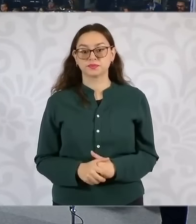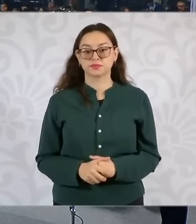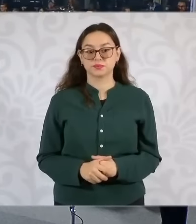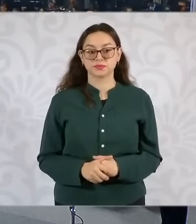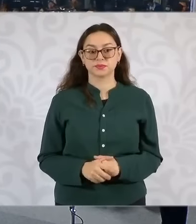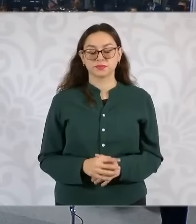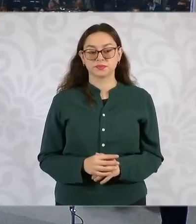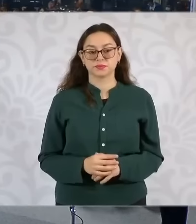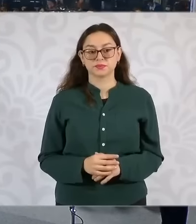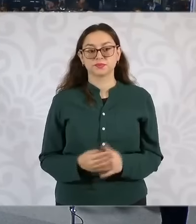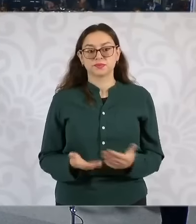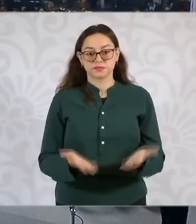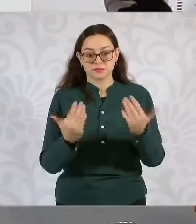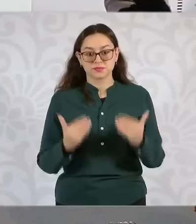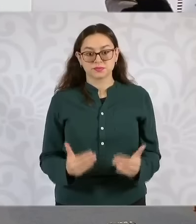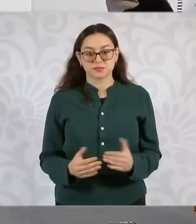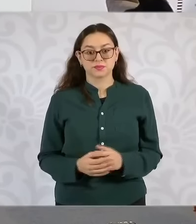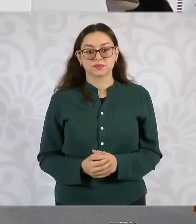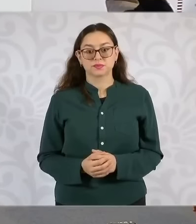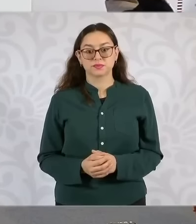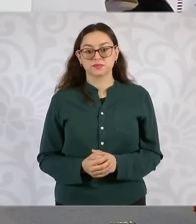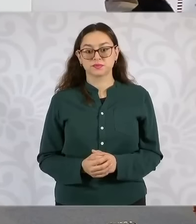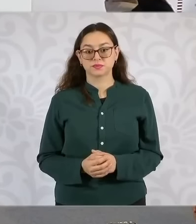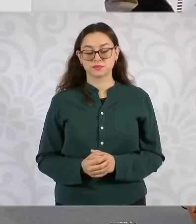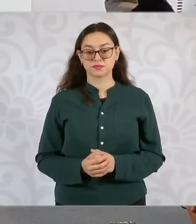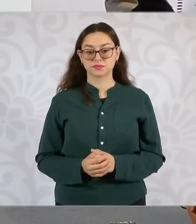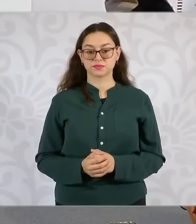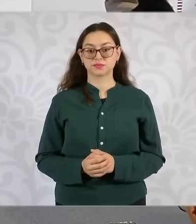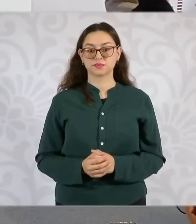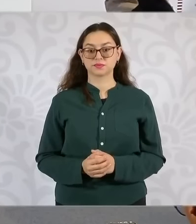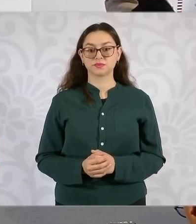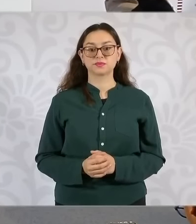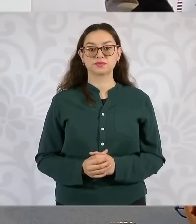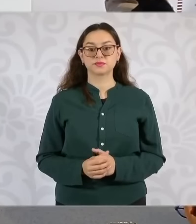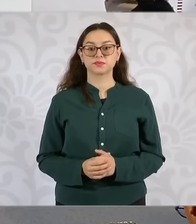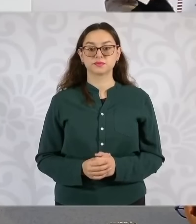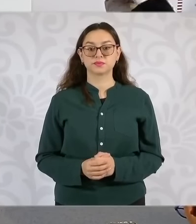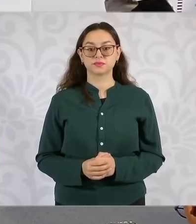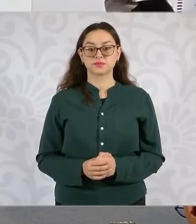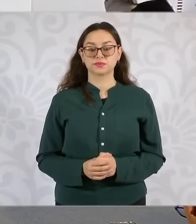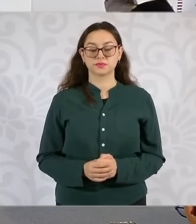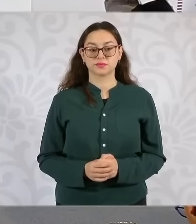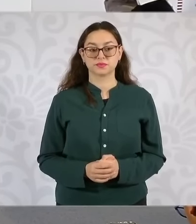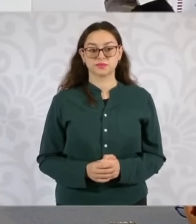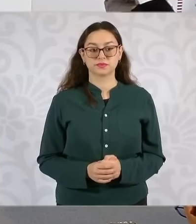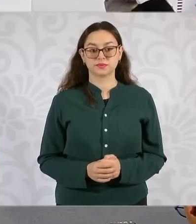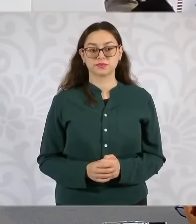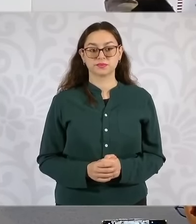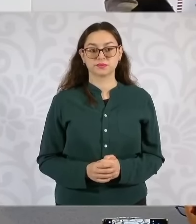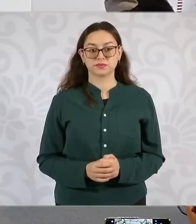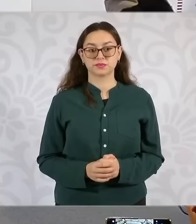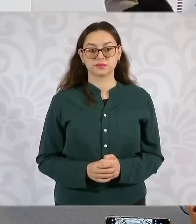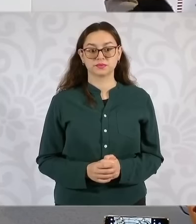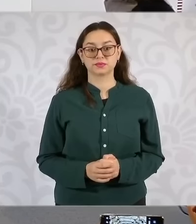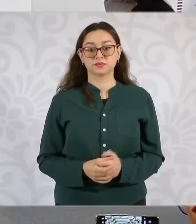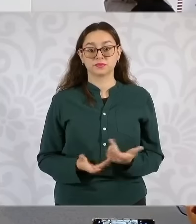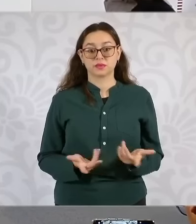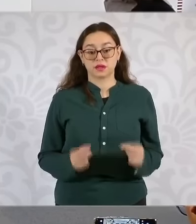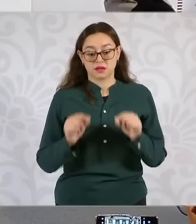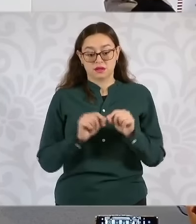En la siguiente, por favor. Para contribuir a lograr la soberanía e independencia